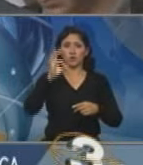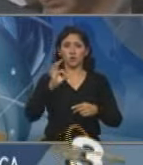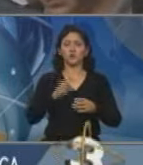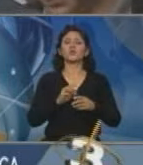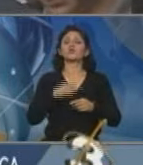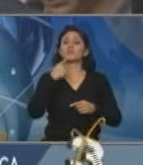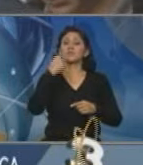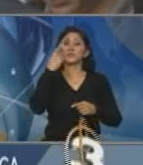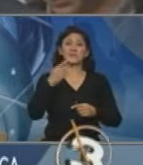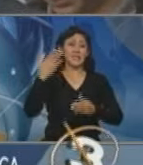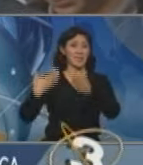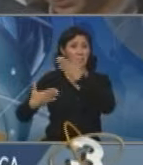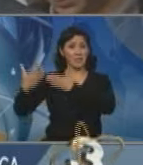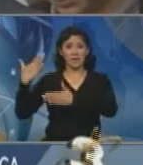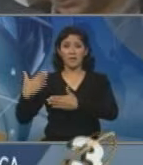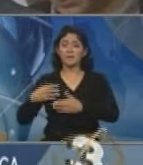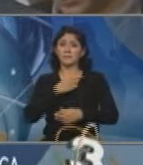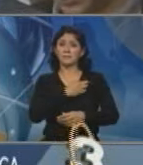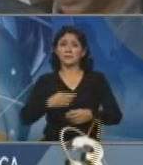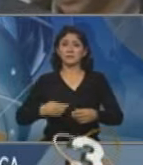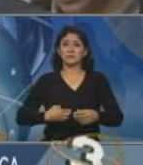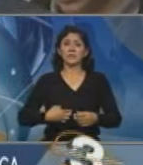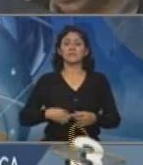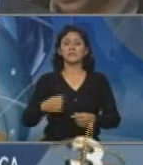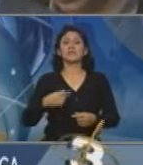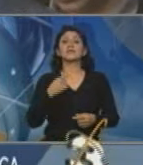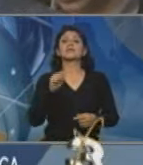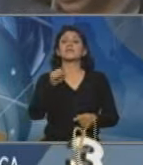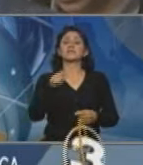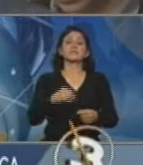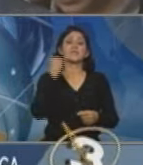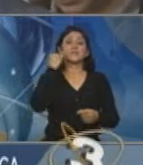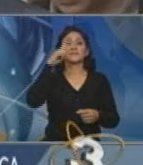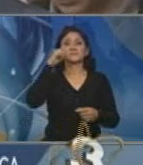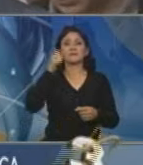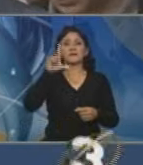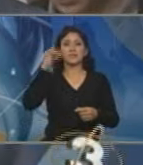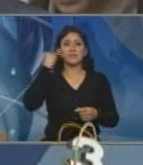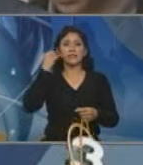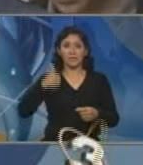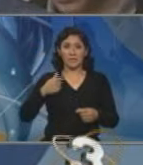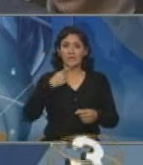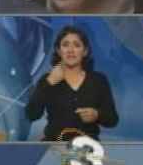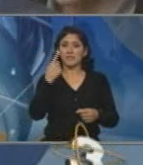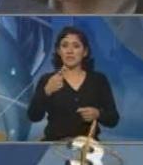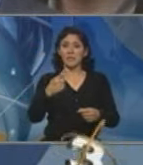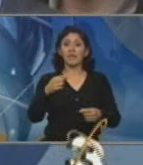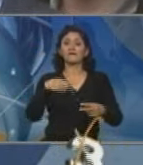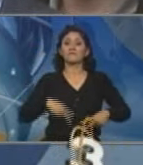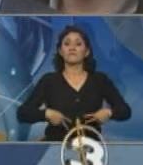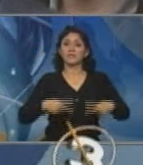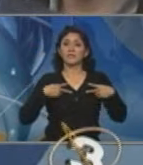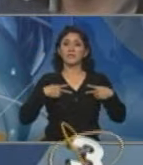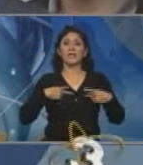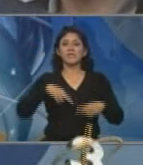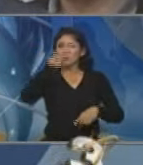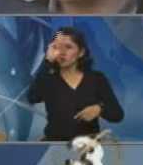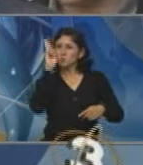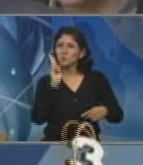Italia, pero que luchó toda su vida, y dijo: en la vida madre se debe de